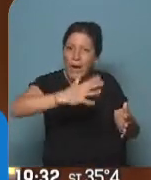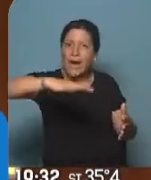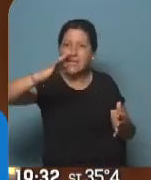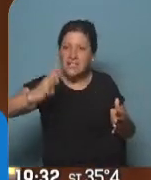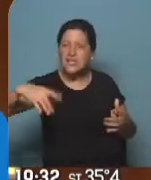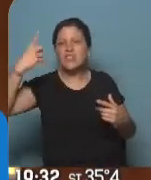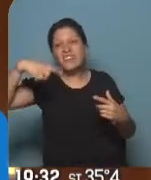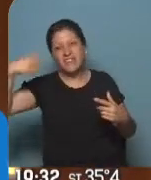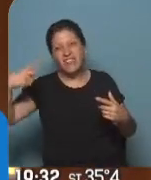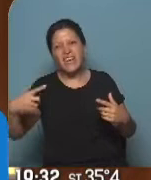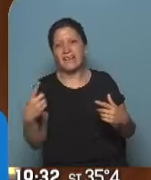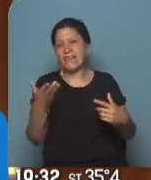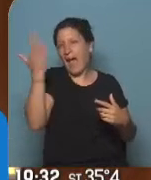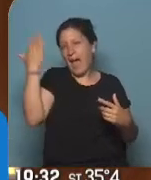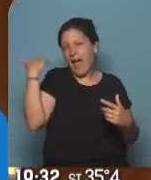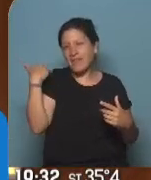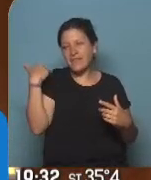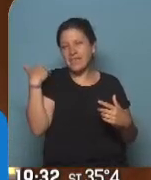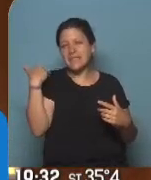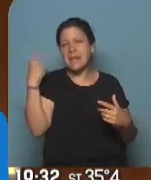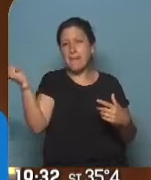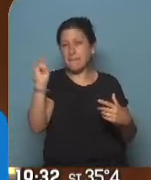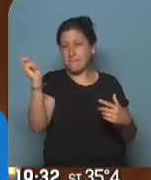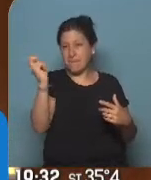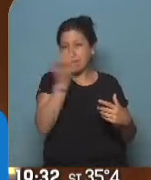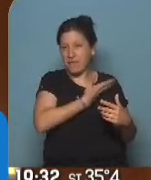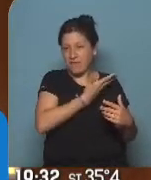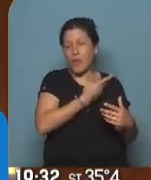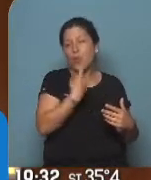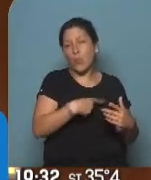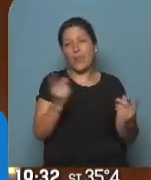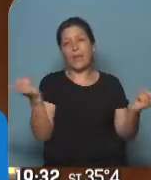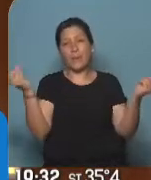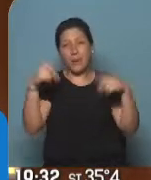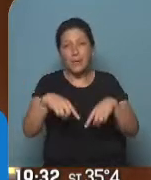meses de febrero y eso podría retroalimentar. Por eso lo que